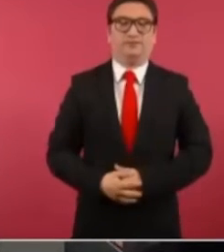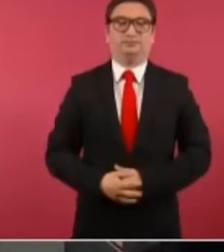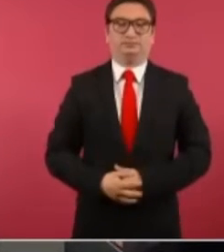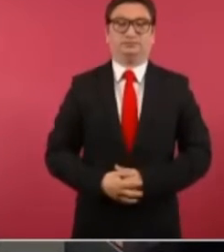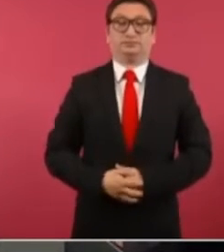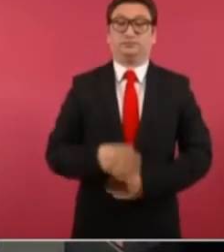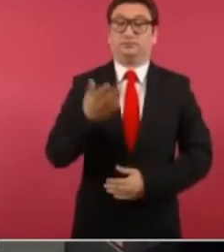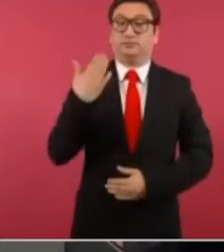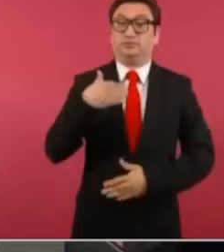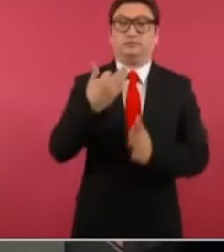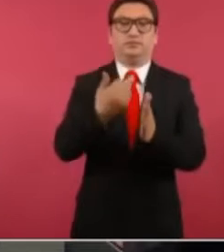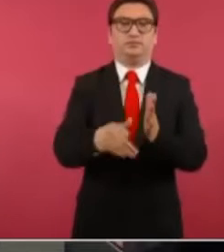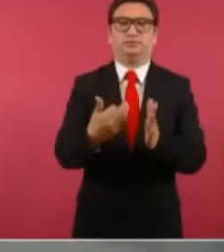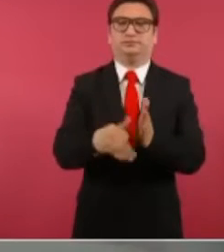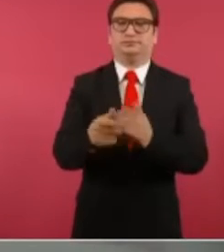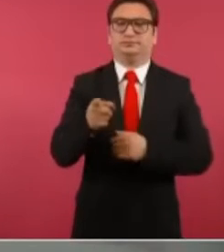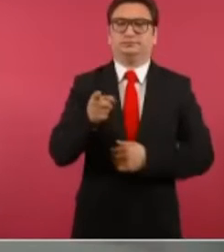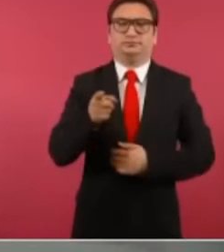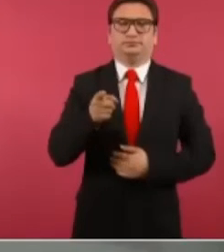Quedó pendiente